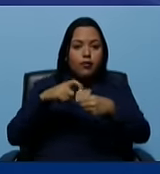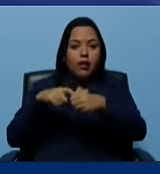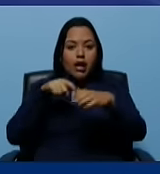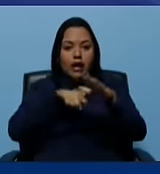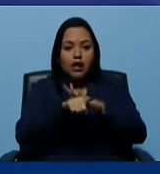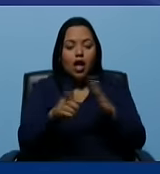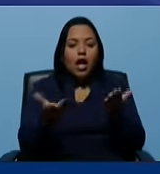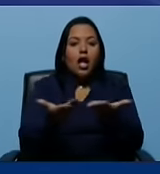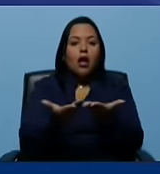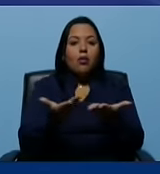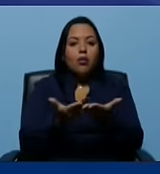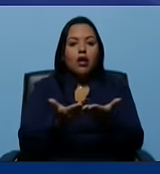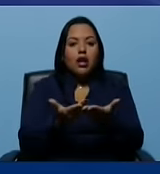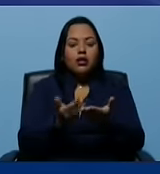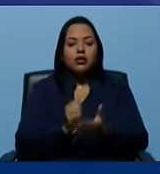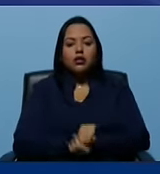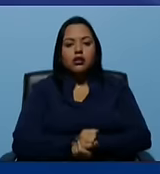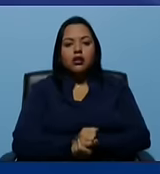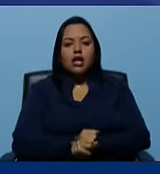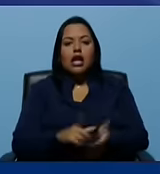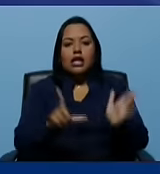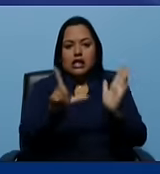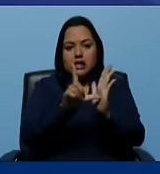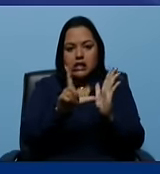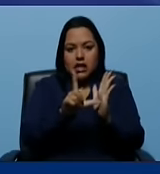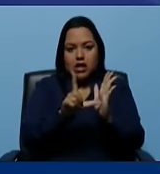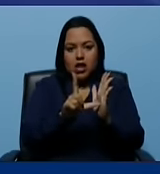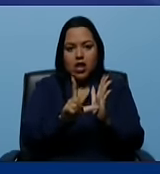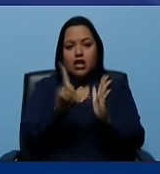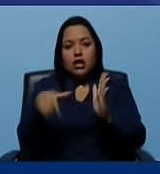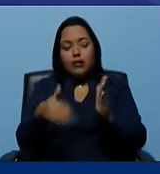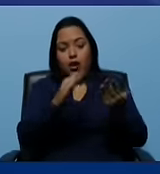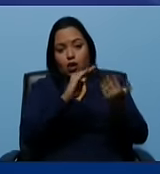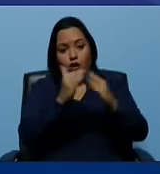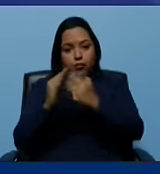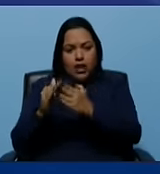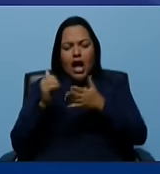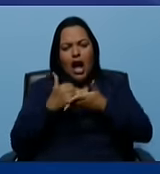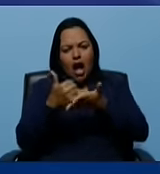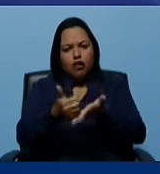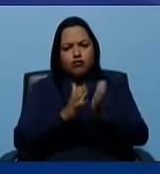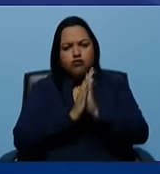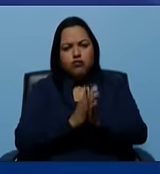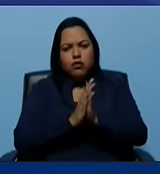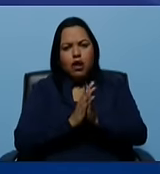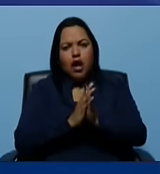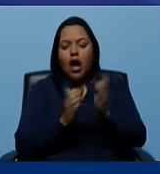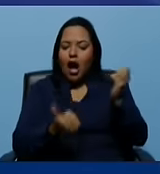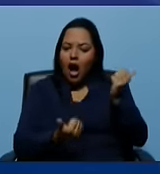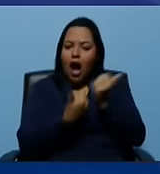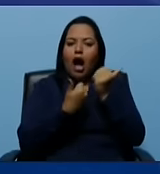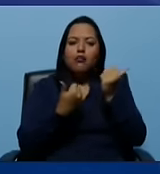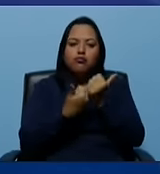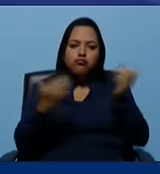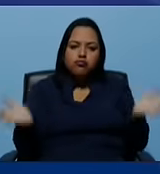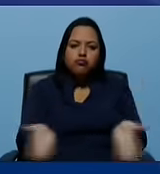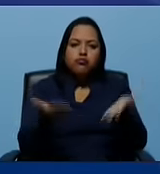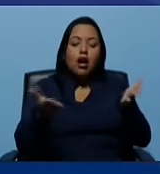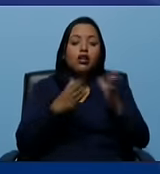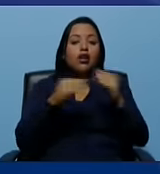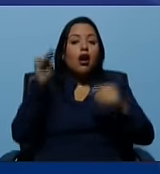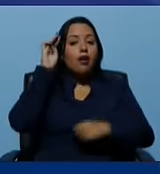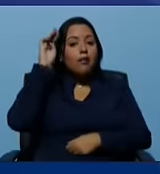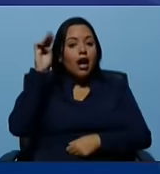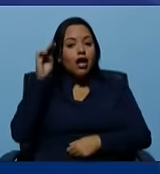de clase, en escuelas, liceos, y que las comunidades nos ayuden a ir a apoyar a todos estos docentes